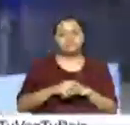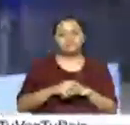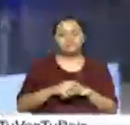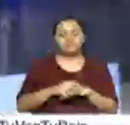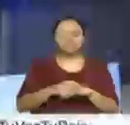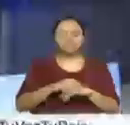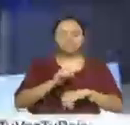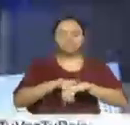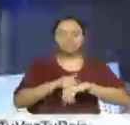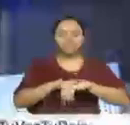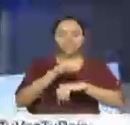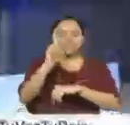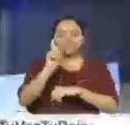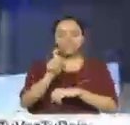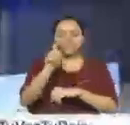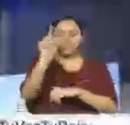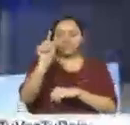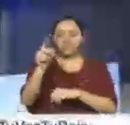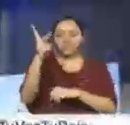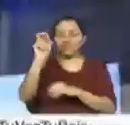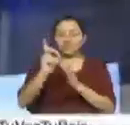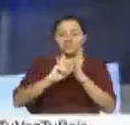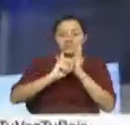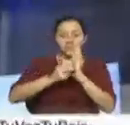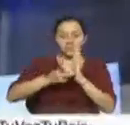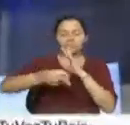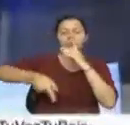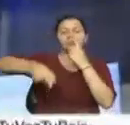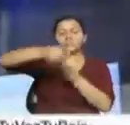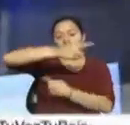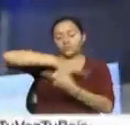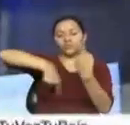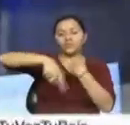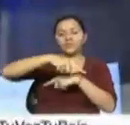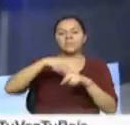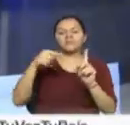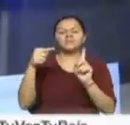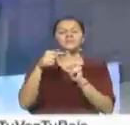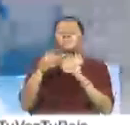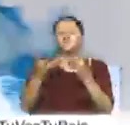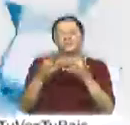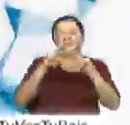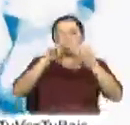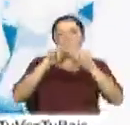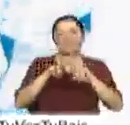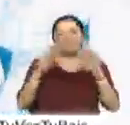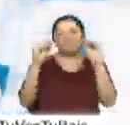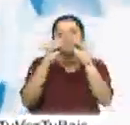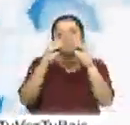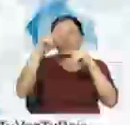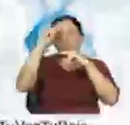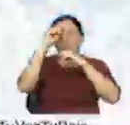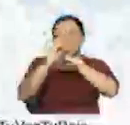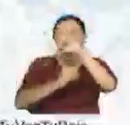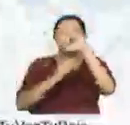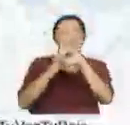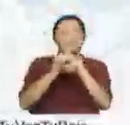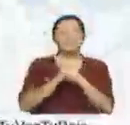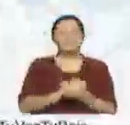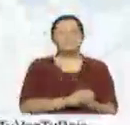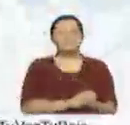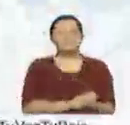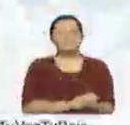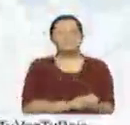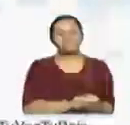13 horas con 20, momento de hacer una nueva pausa, pero cuando regresemos, revisaremos la información del mundo.